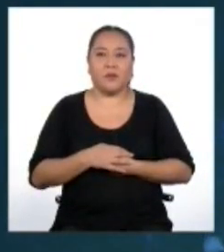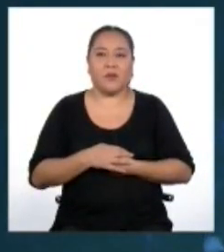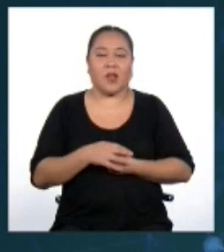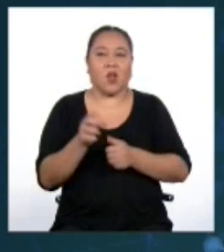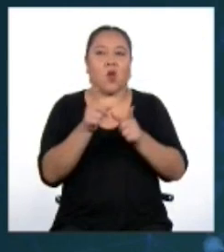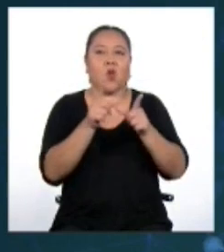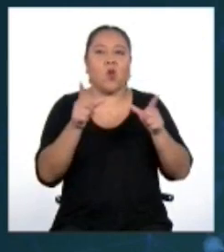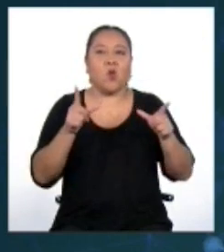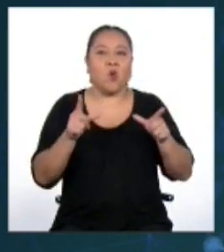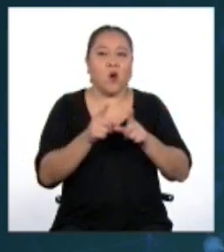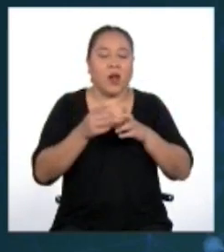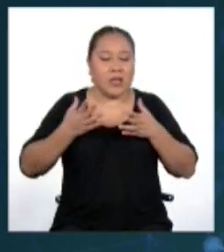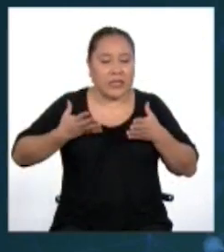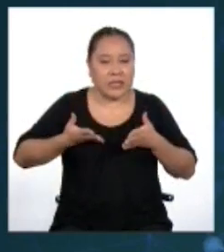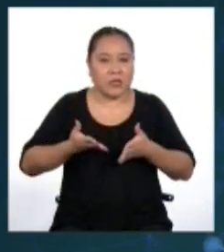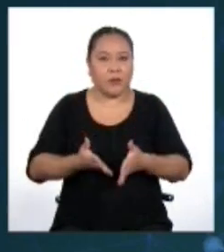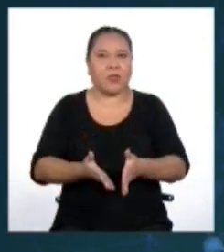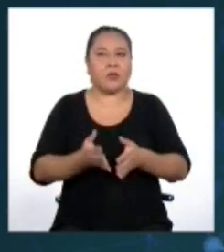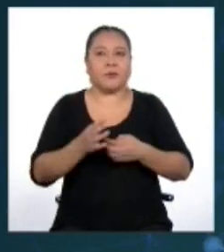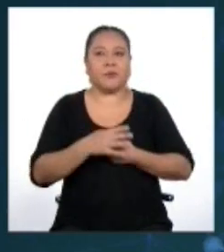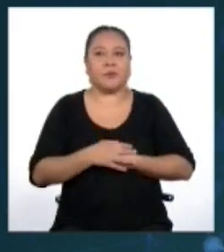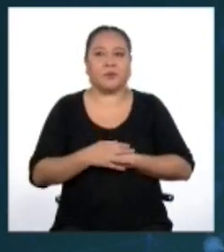Lugar de nacimiento.